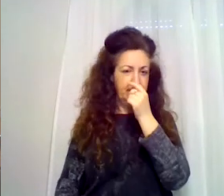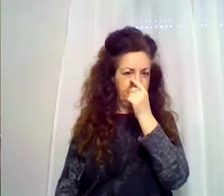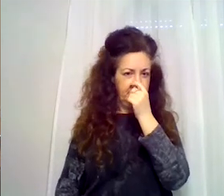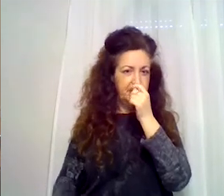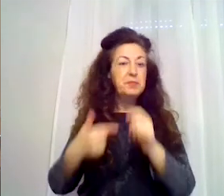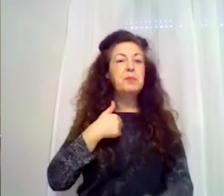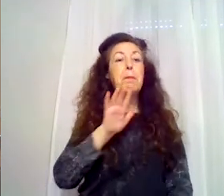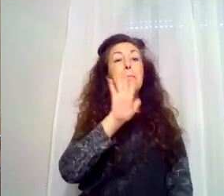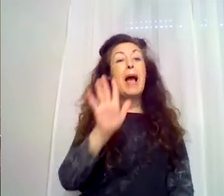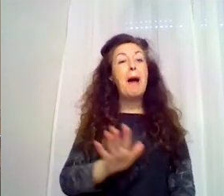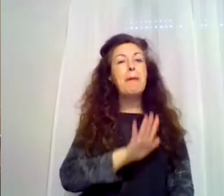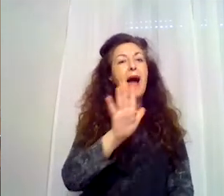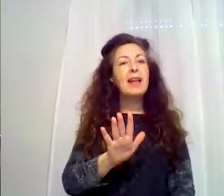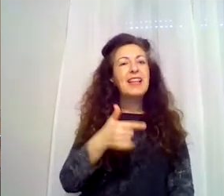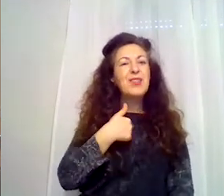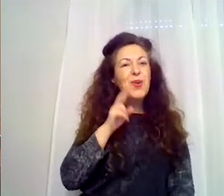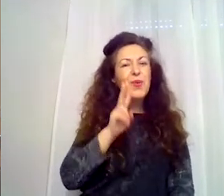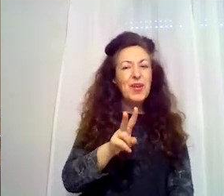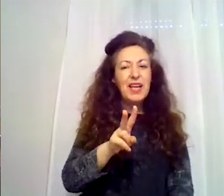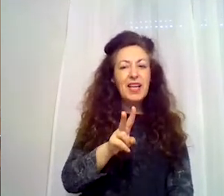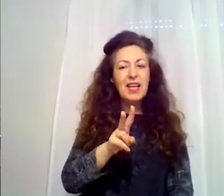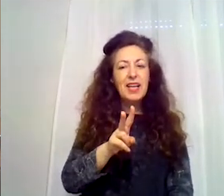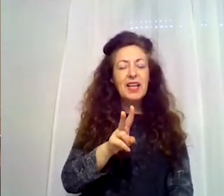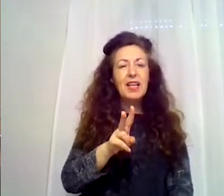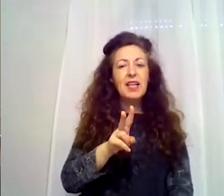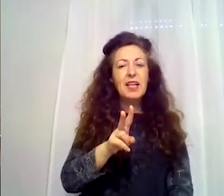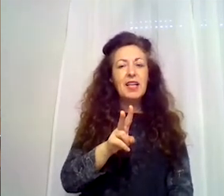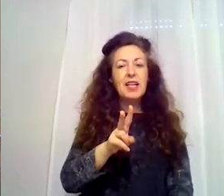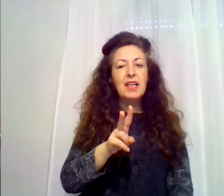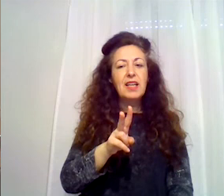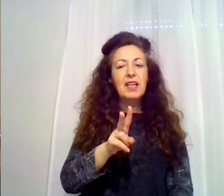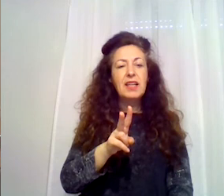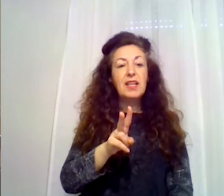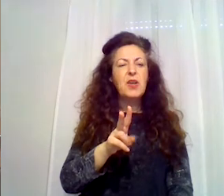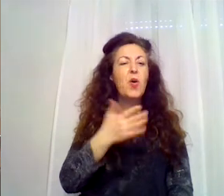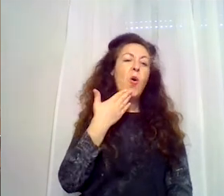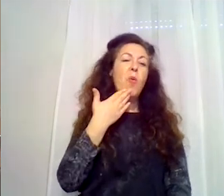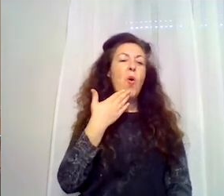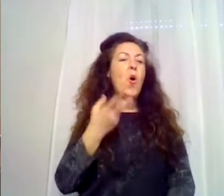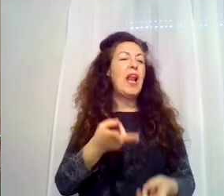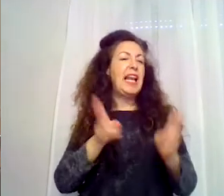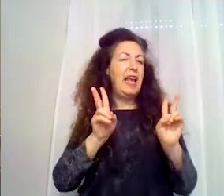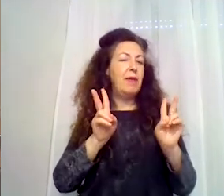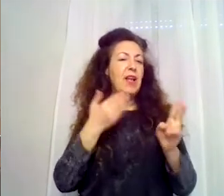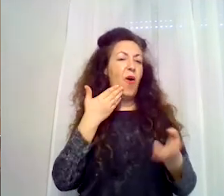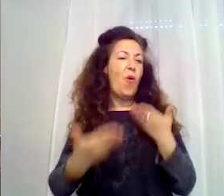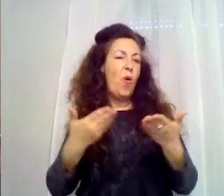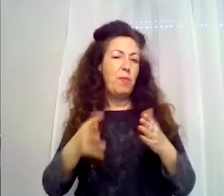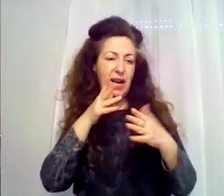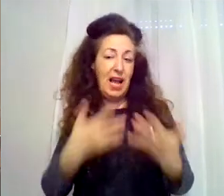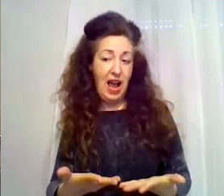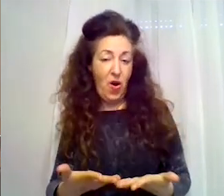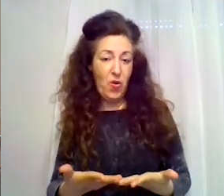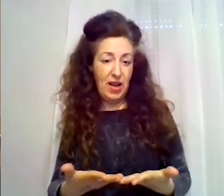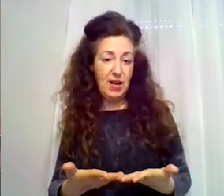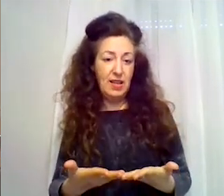no estoy mitificando el siglo XVI, estoy mitificando tampoco a los heterodoxos del siglo XVI. Es